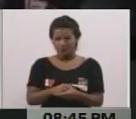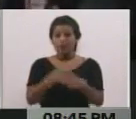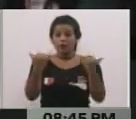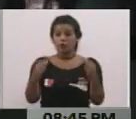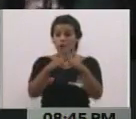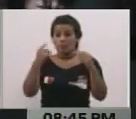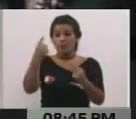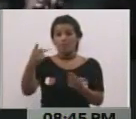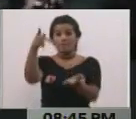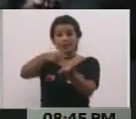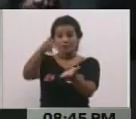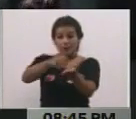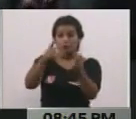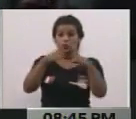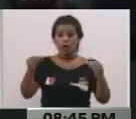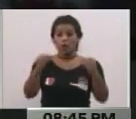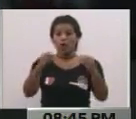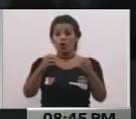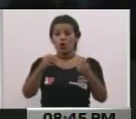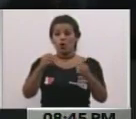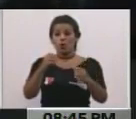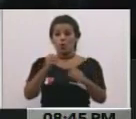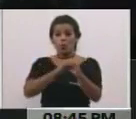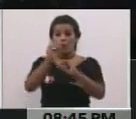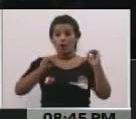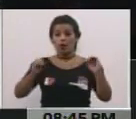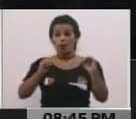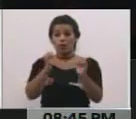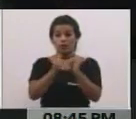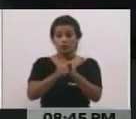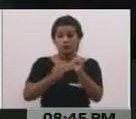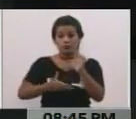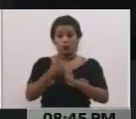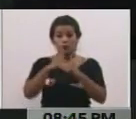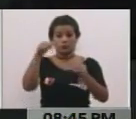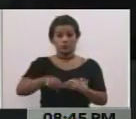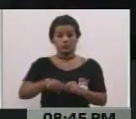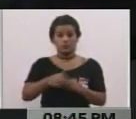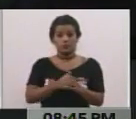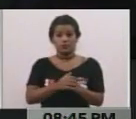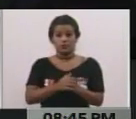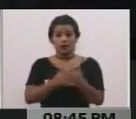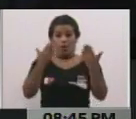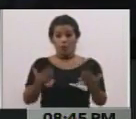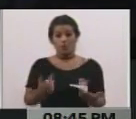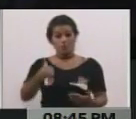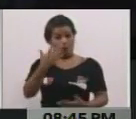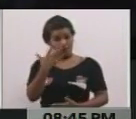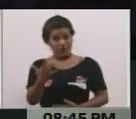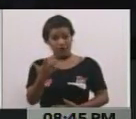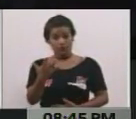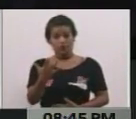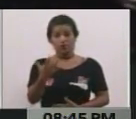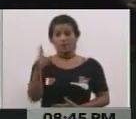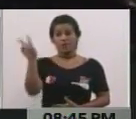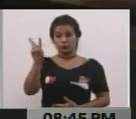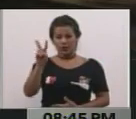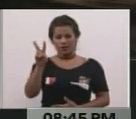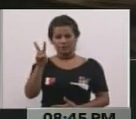que han participado en los Juegos Olímpicos de Río 2016. Recordemos que Venezuela jugó un